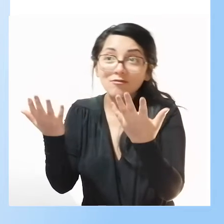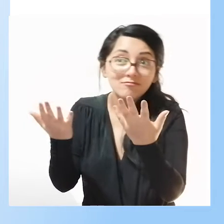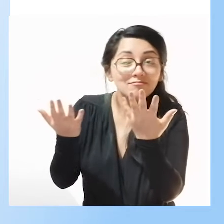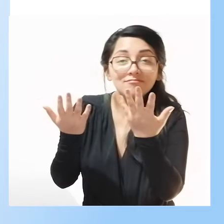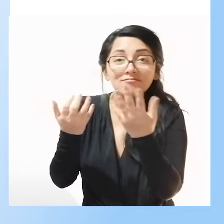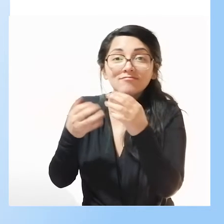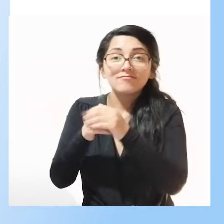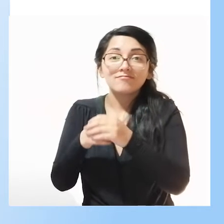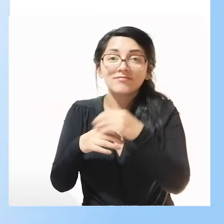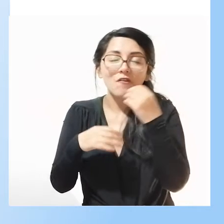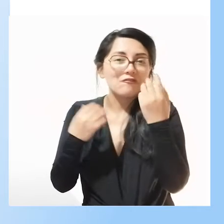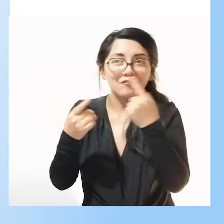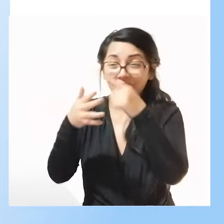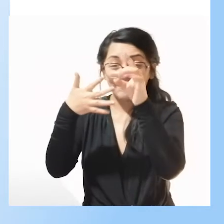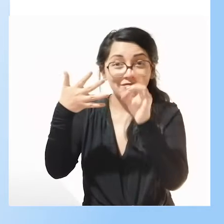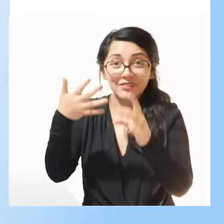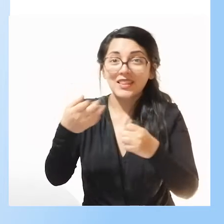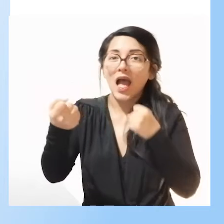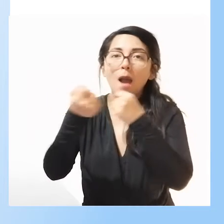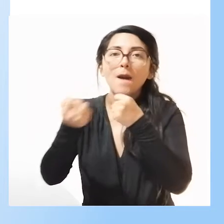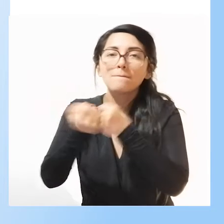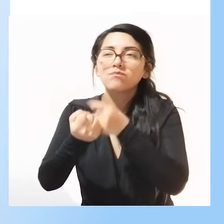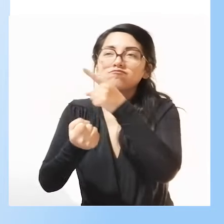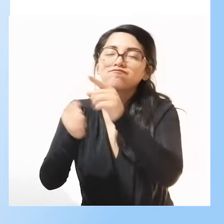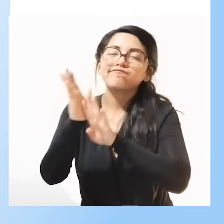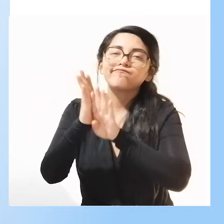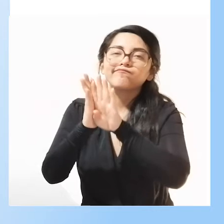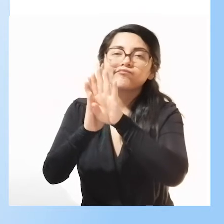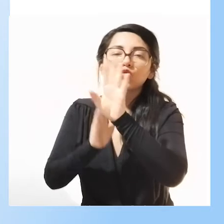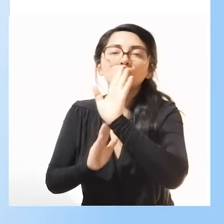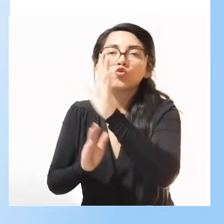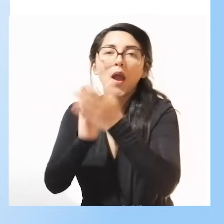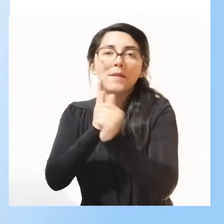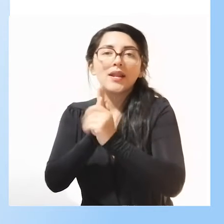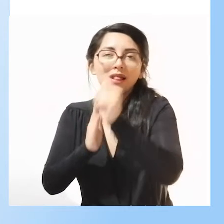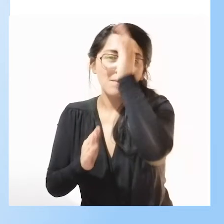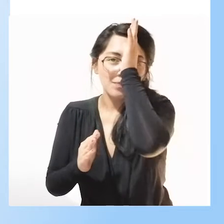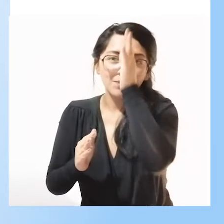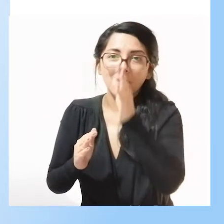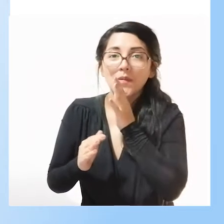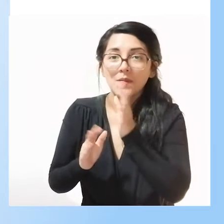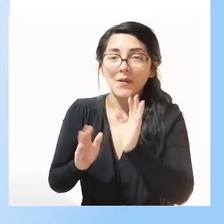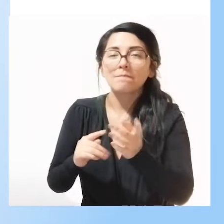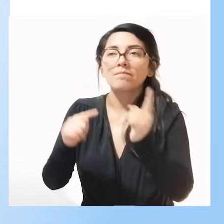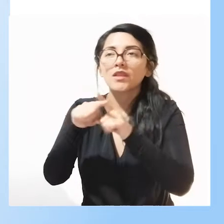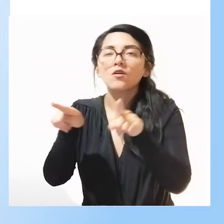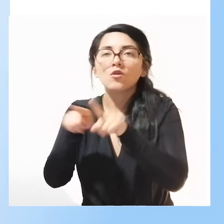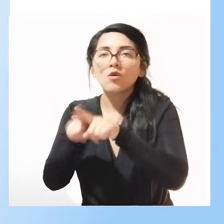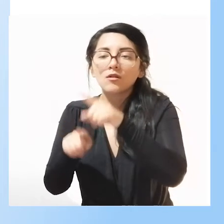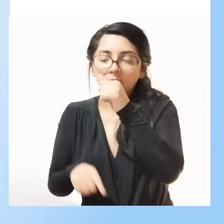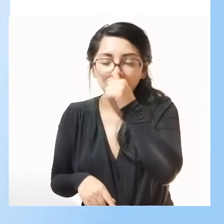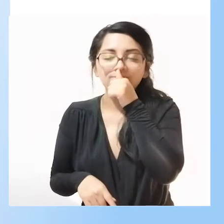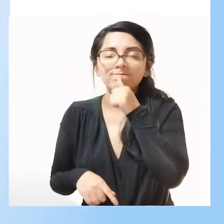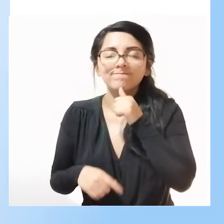manera contribuimos a mejorar las competencias parentales y desarrollar la residencia desde la familia